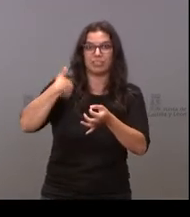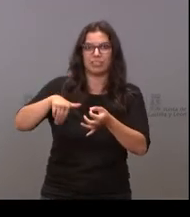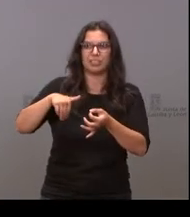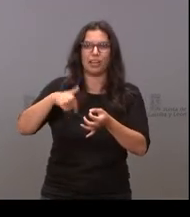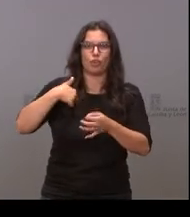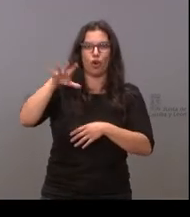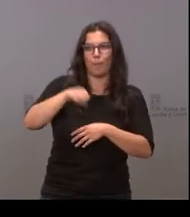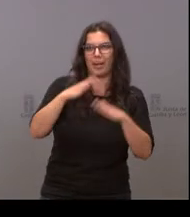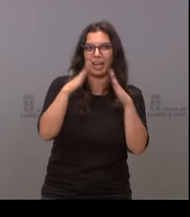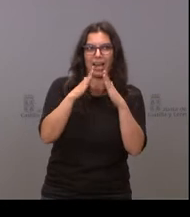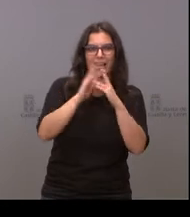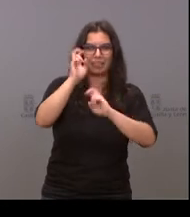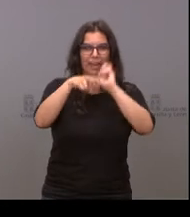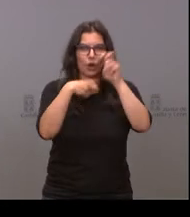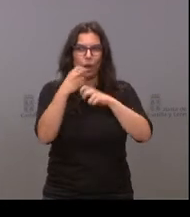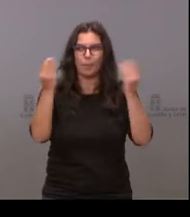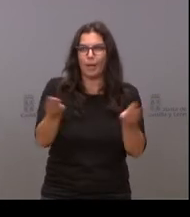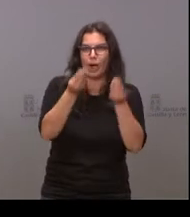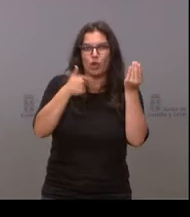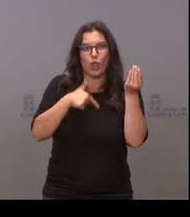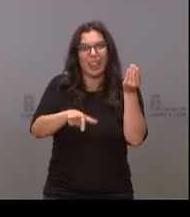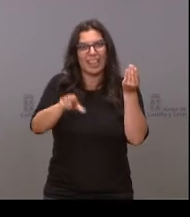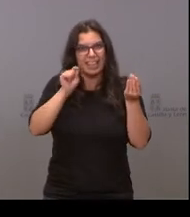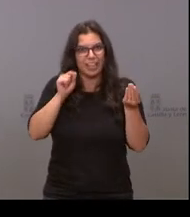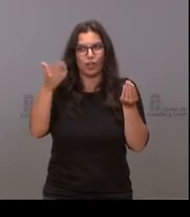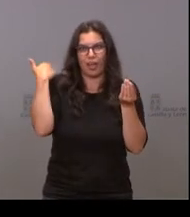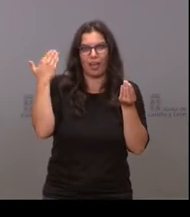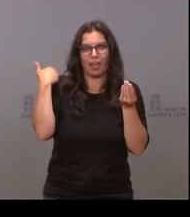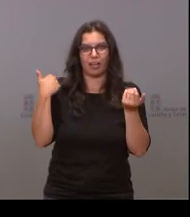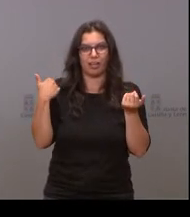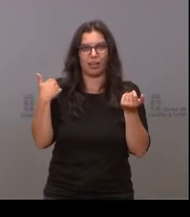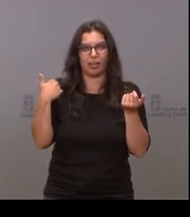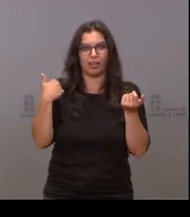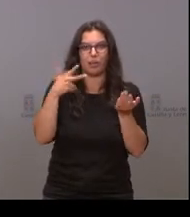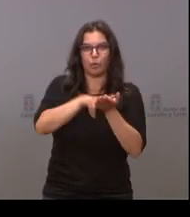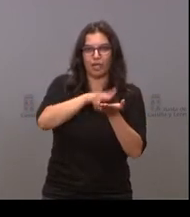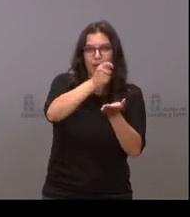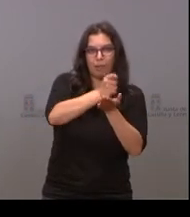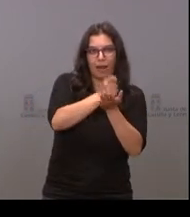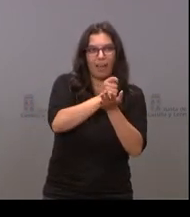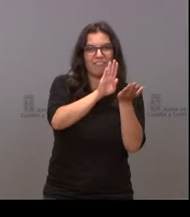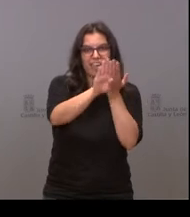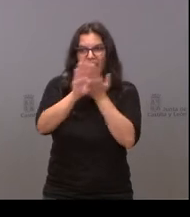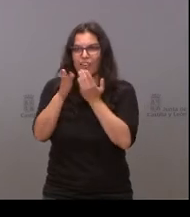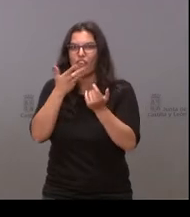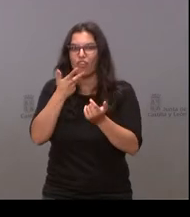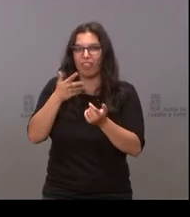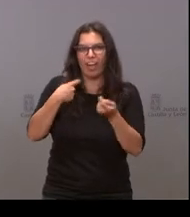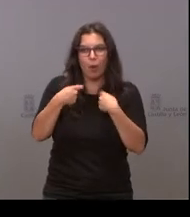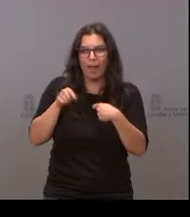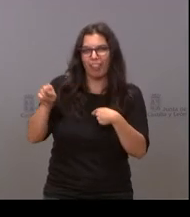la mejor es la reforma etc etc para mi hipoteca conocí a mis vecinos a todos los comercios de la